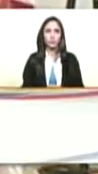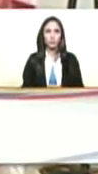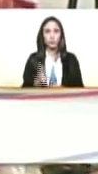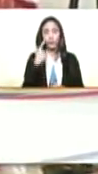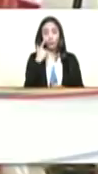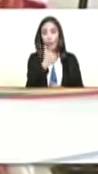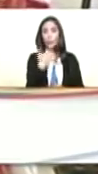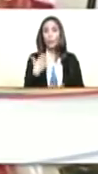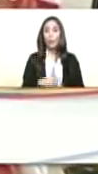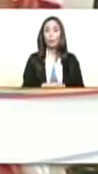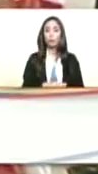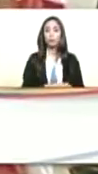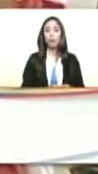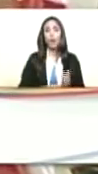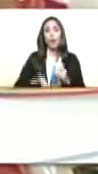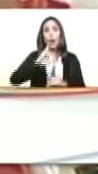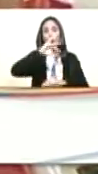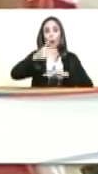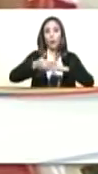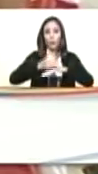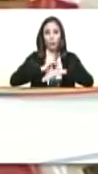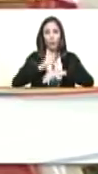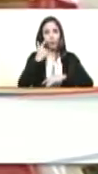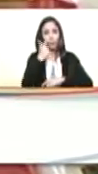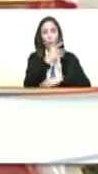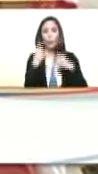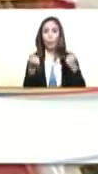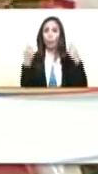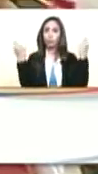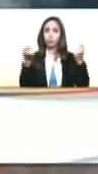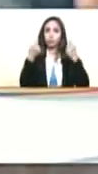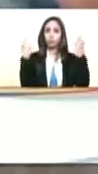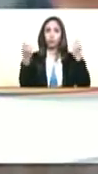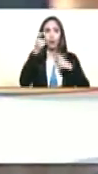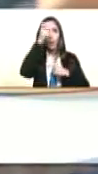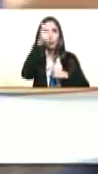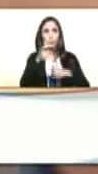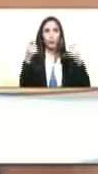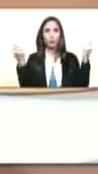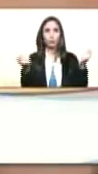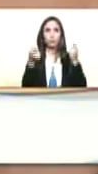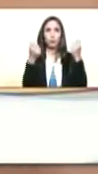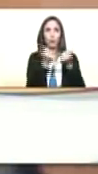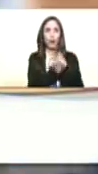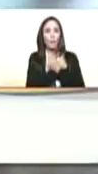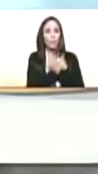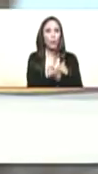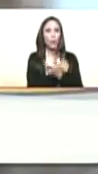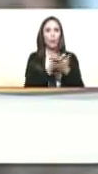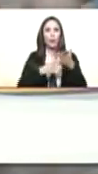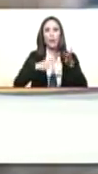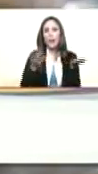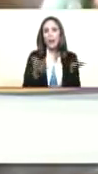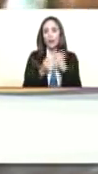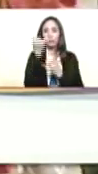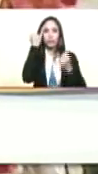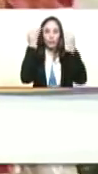pueblo? ¿Ves? La gente hace su campaña con amor, con creatividad.